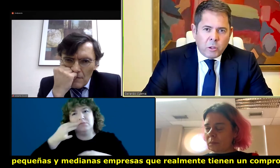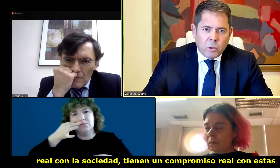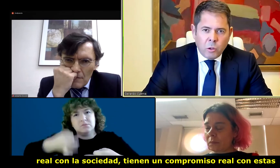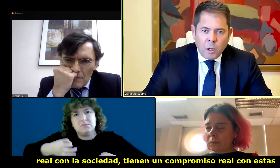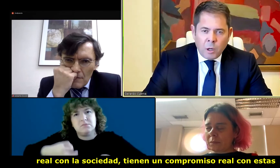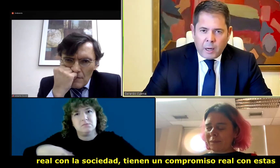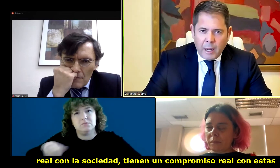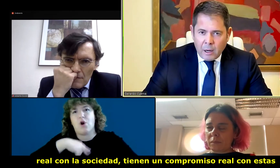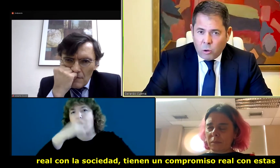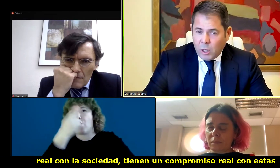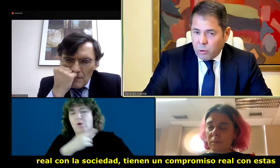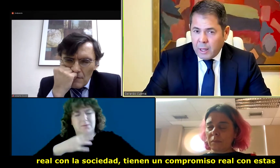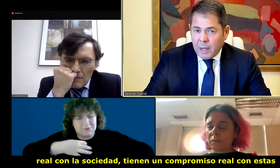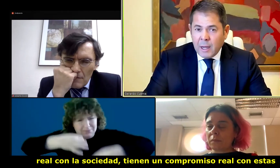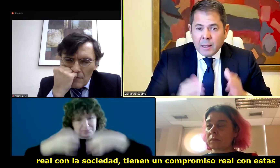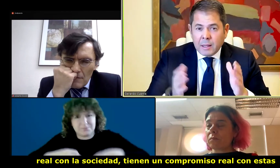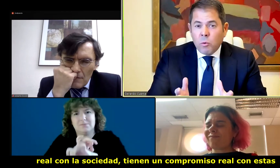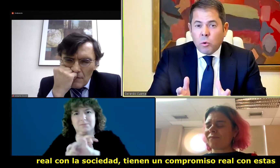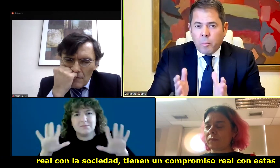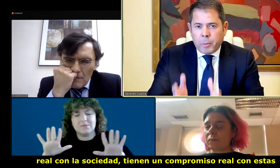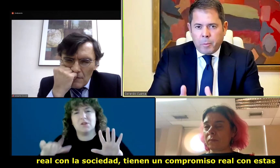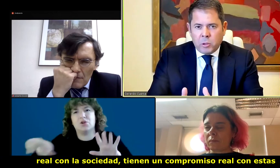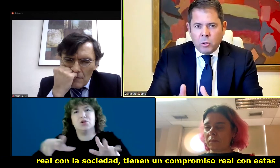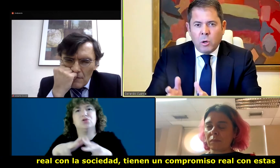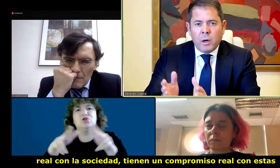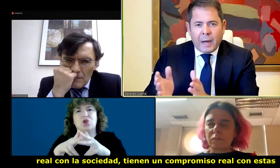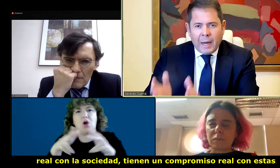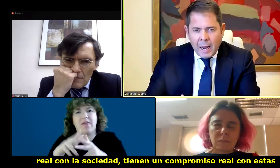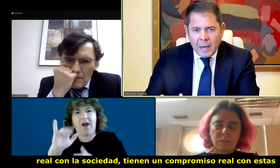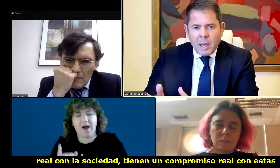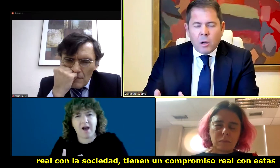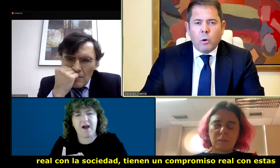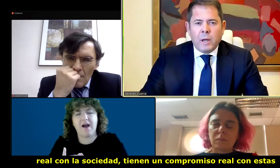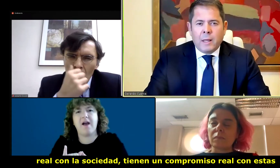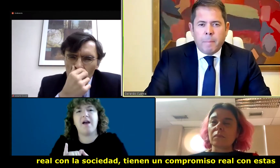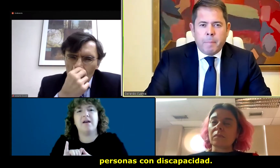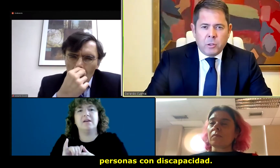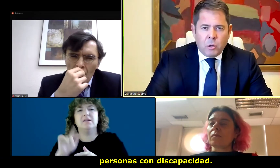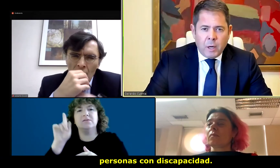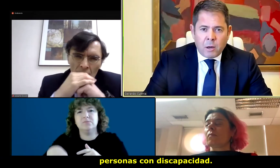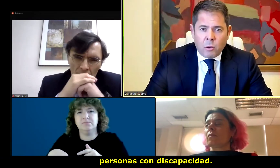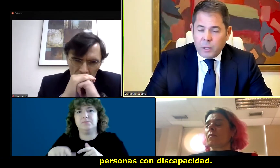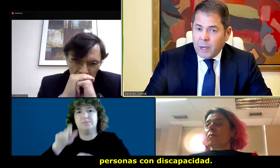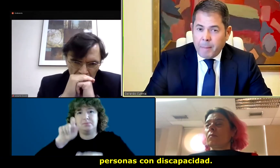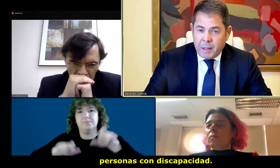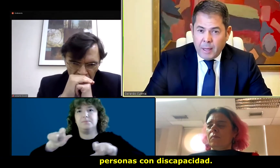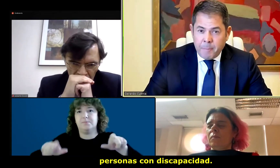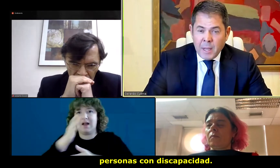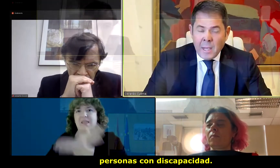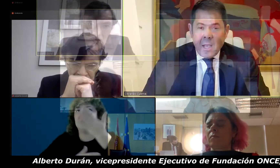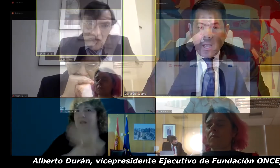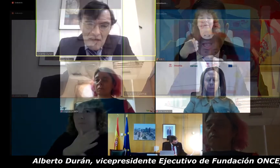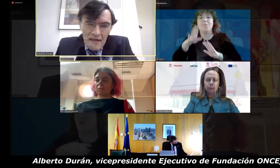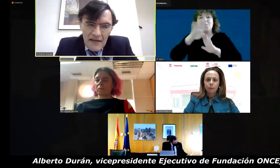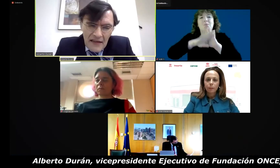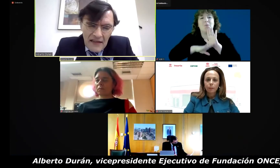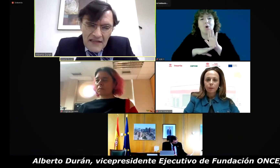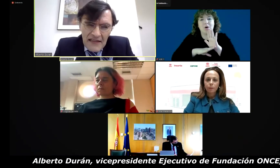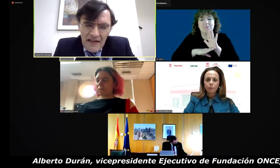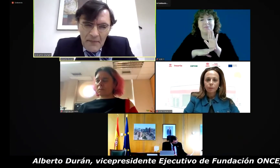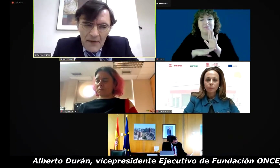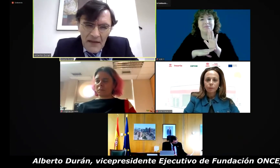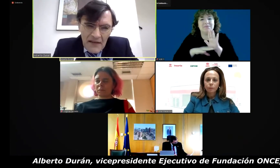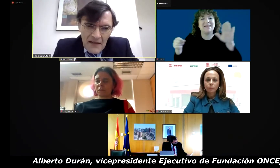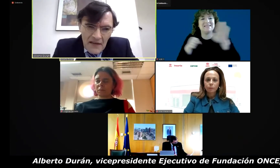compromiso real con la sociedad, tienen un compromiso real con estas personas con discapacidad. Alberto Durán,